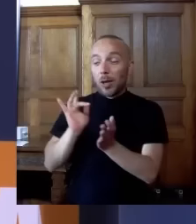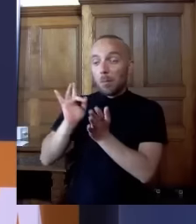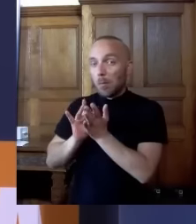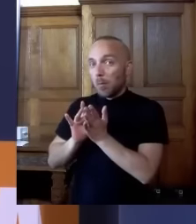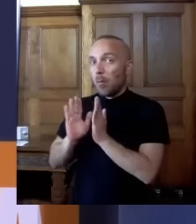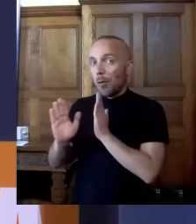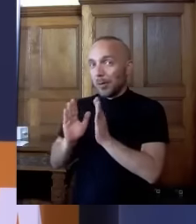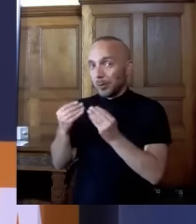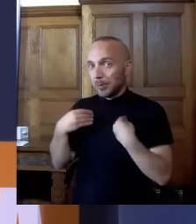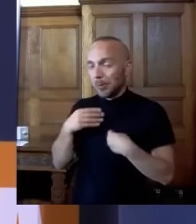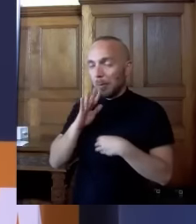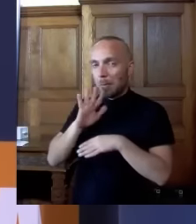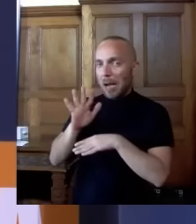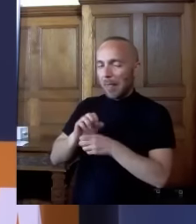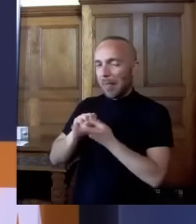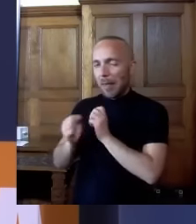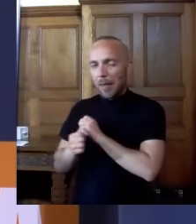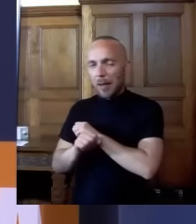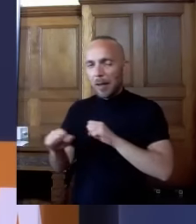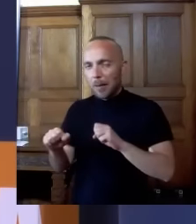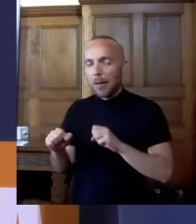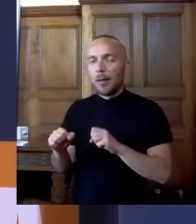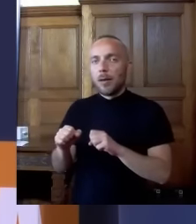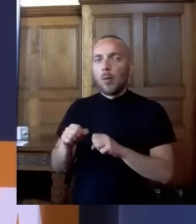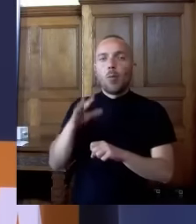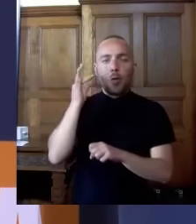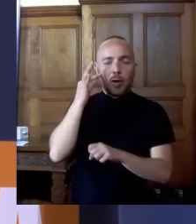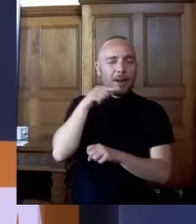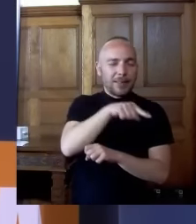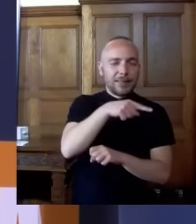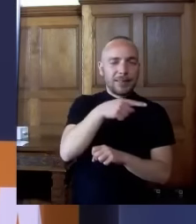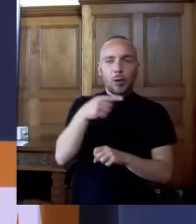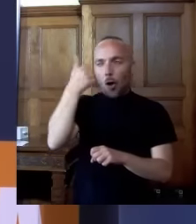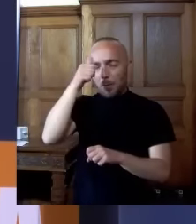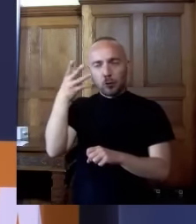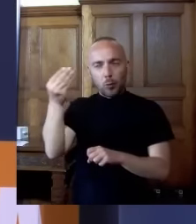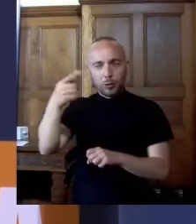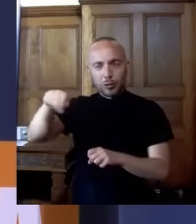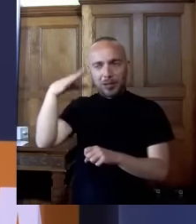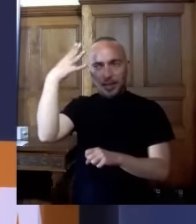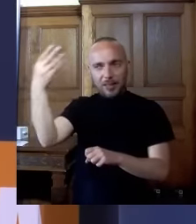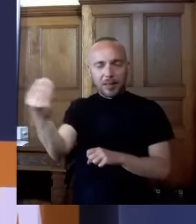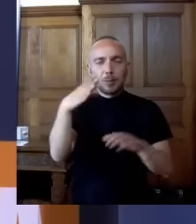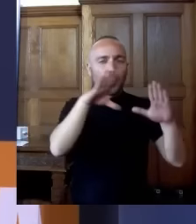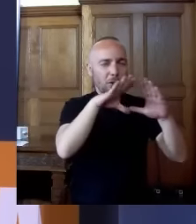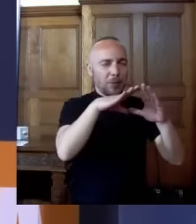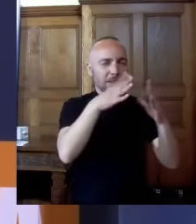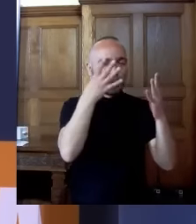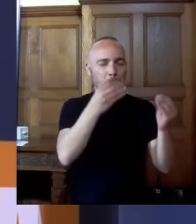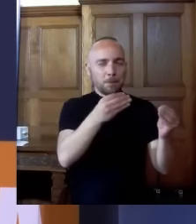momentos y me dirijo especialmente a las mujeres sé que hay muchos hombres que lo entendéis pero creo que el feminismo pone